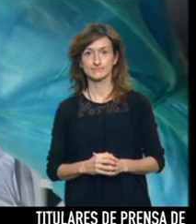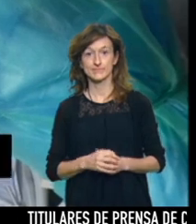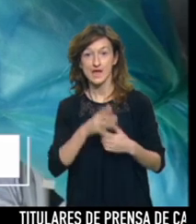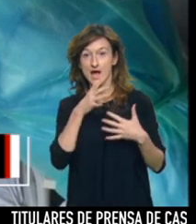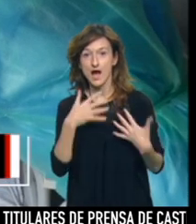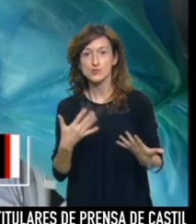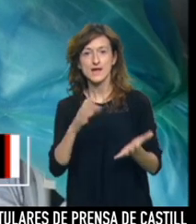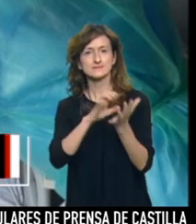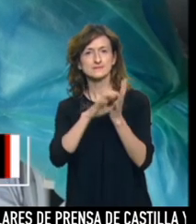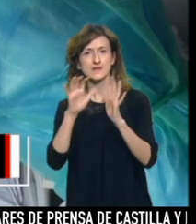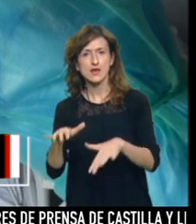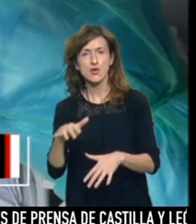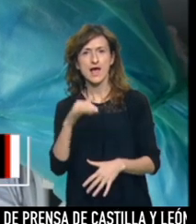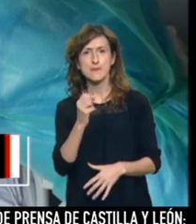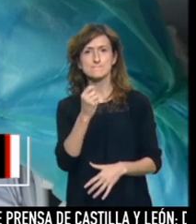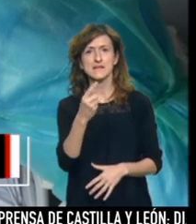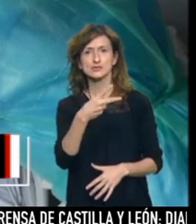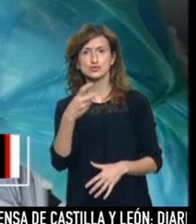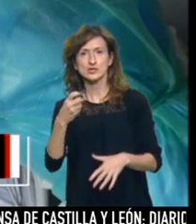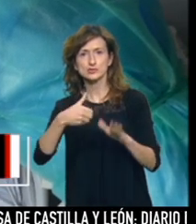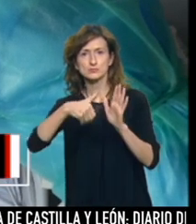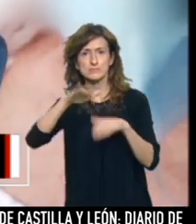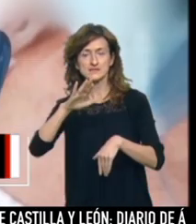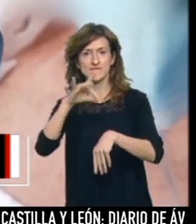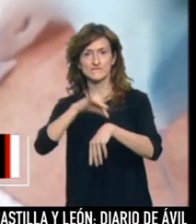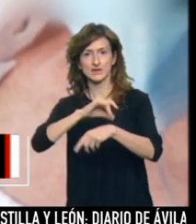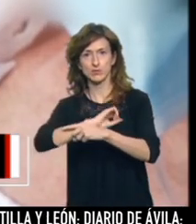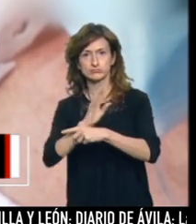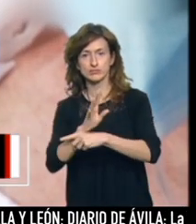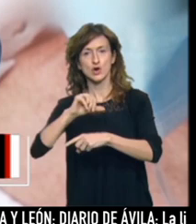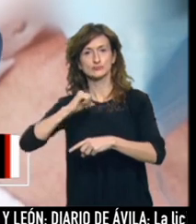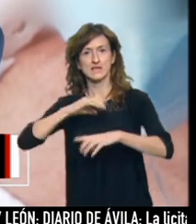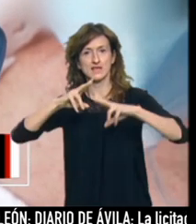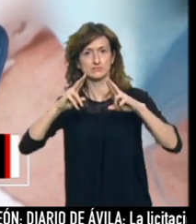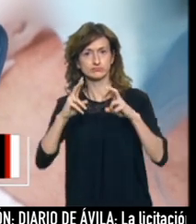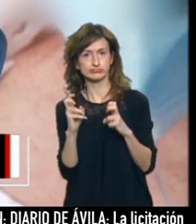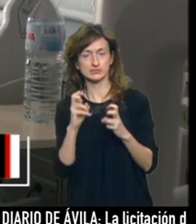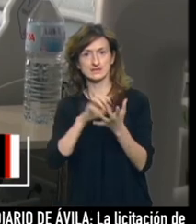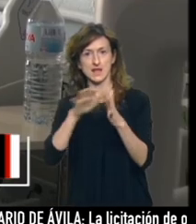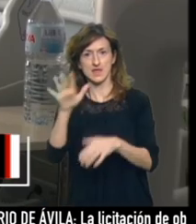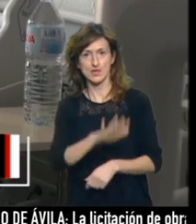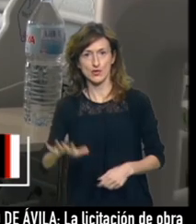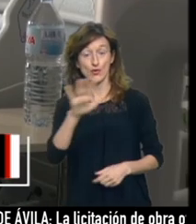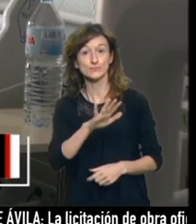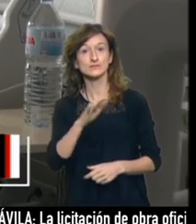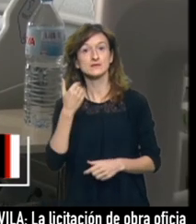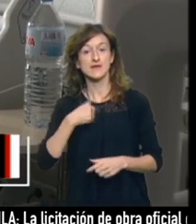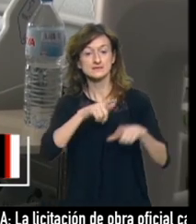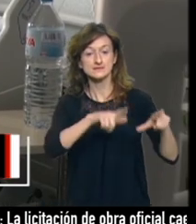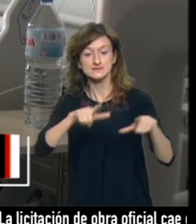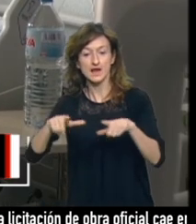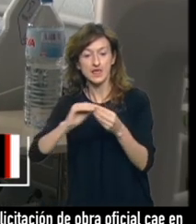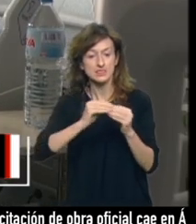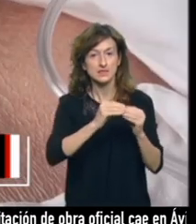Ahora mismo en Castilla y León hay más de 1.200 pacientes de coronavirus ingresados en los hospitales de la comunidad. Se han habilitado